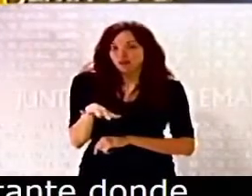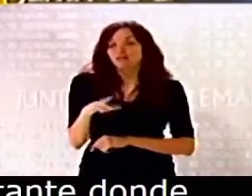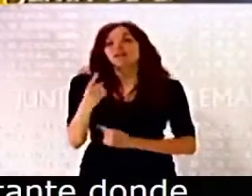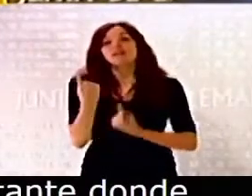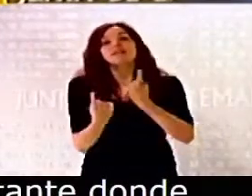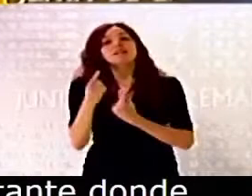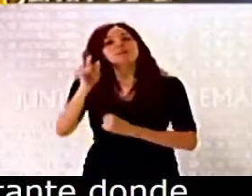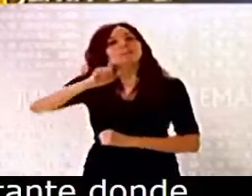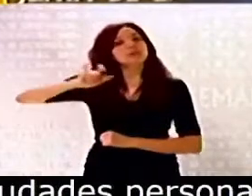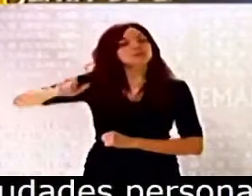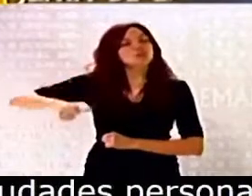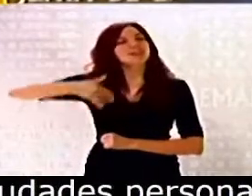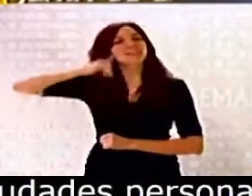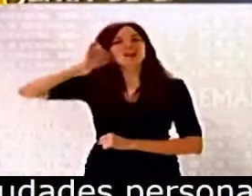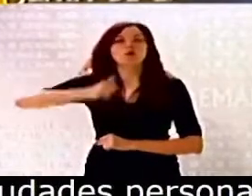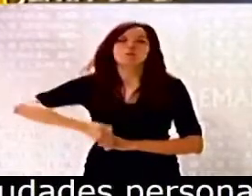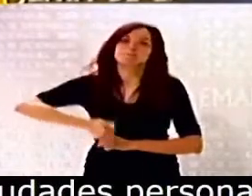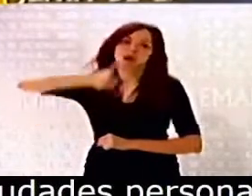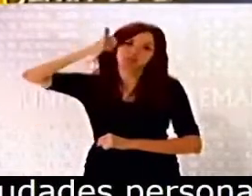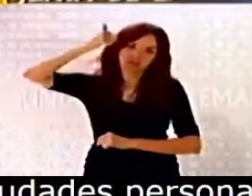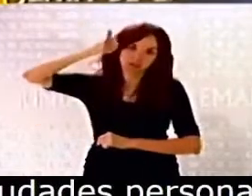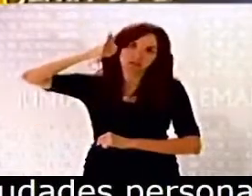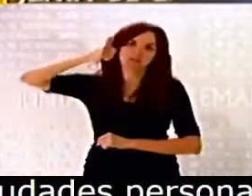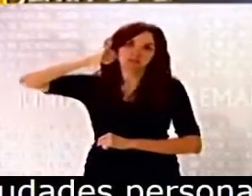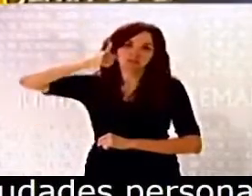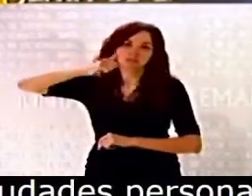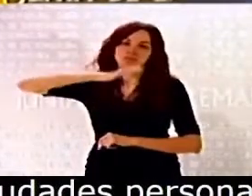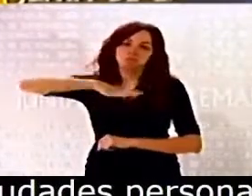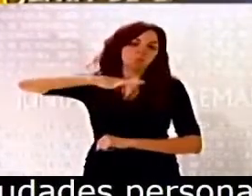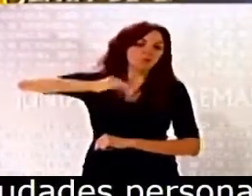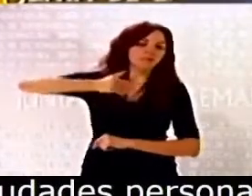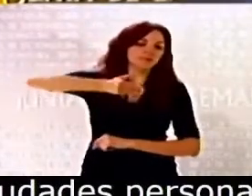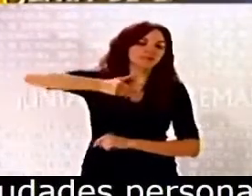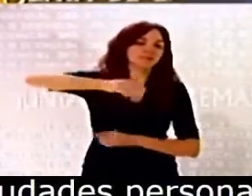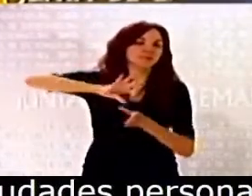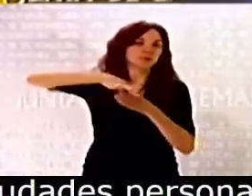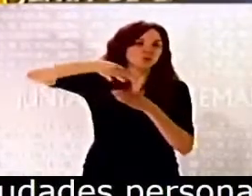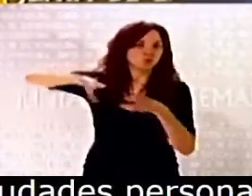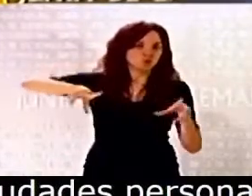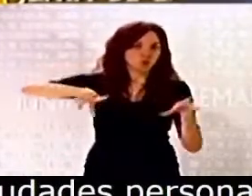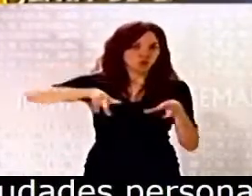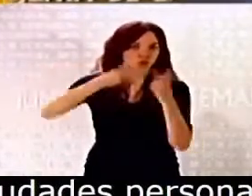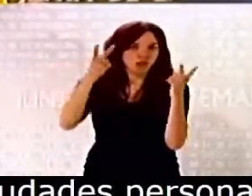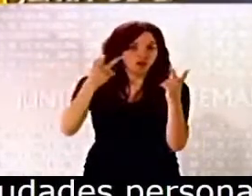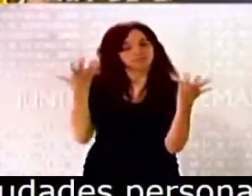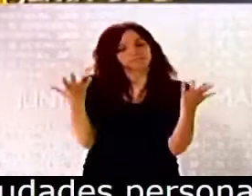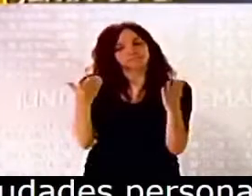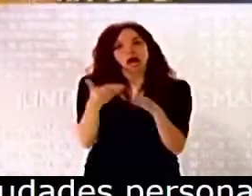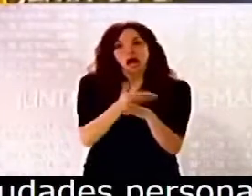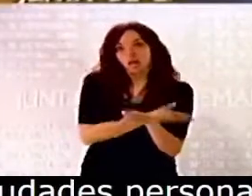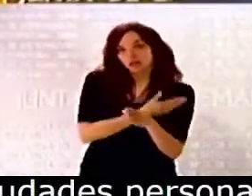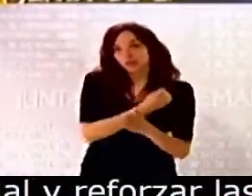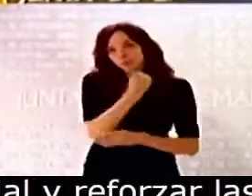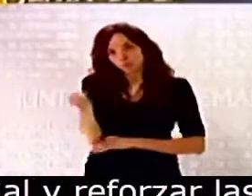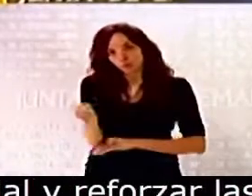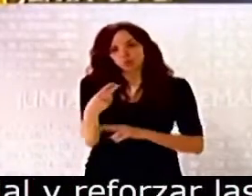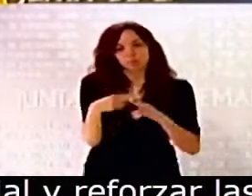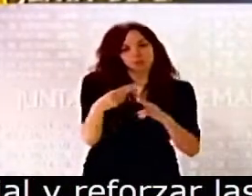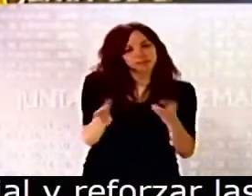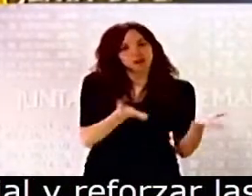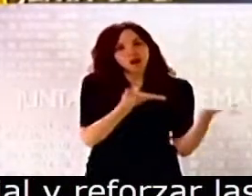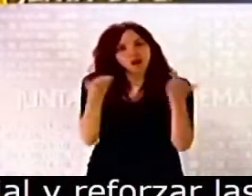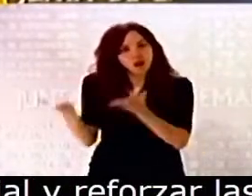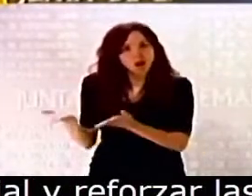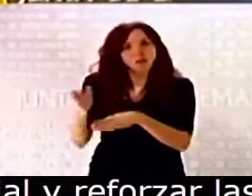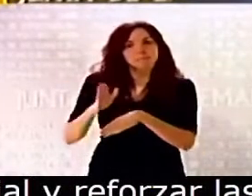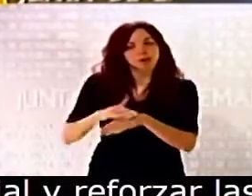tienen una mayor vulnerabilidad a la exclusión social y, por tanto, tenemos que reforzar las posibilidades y las políticas públicas